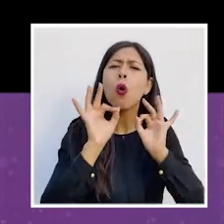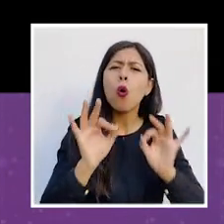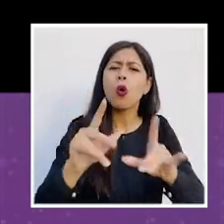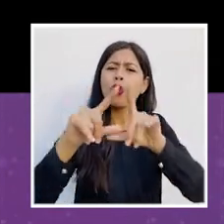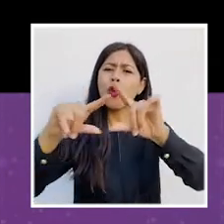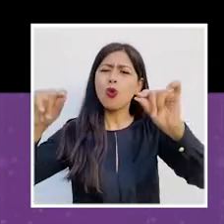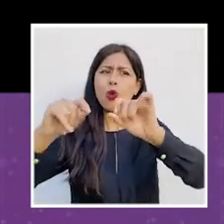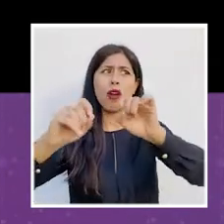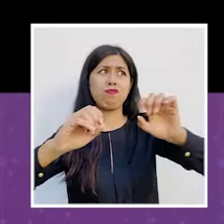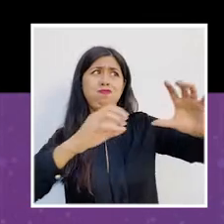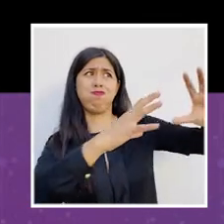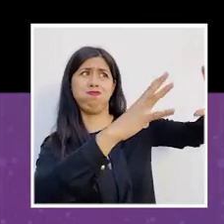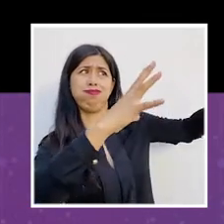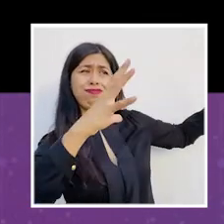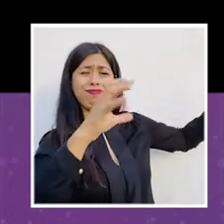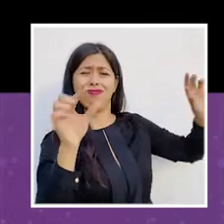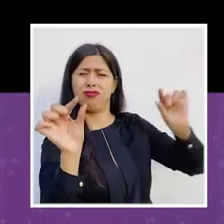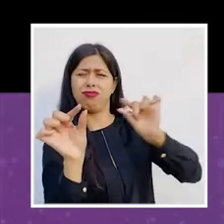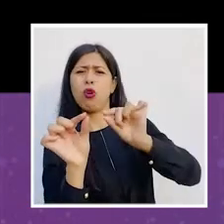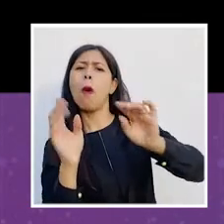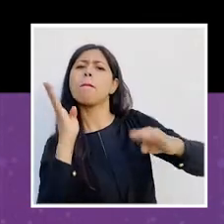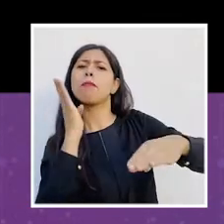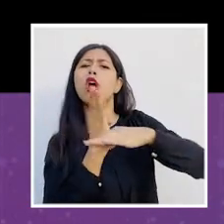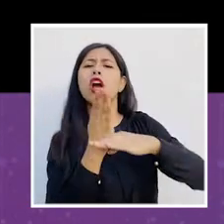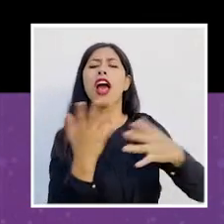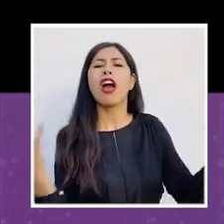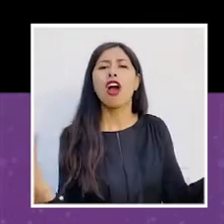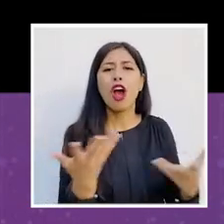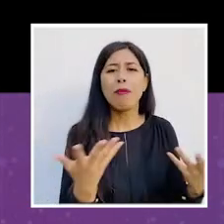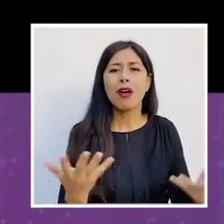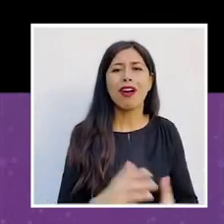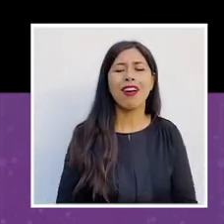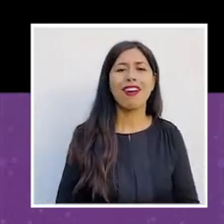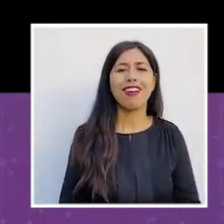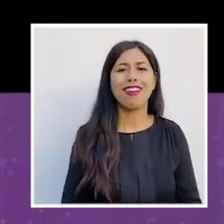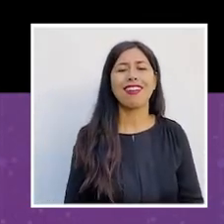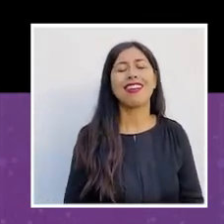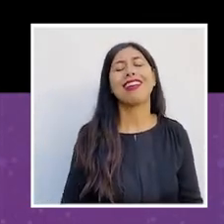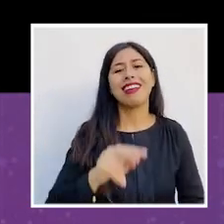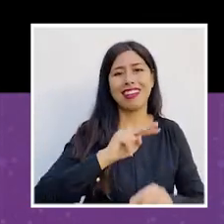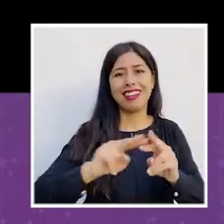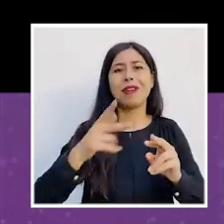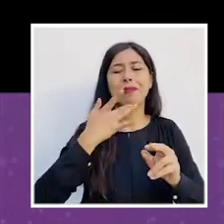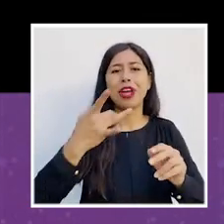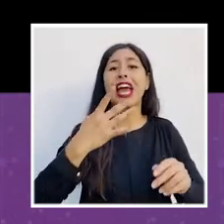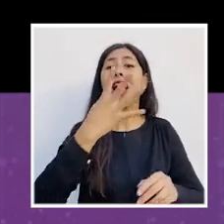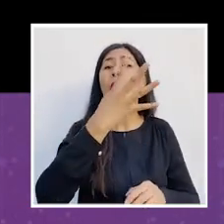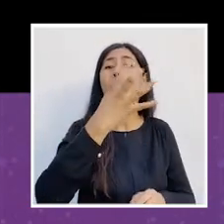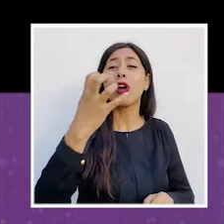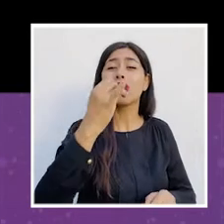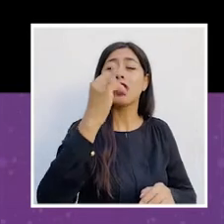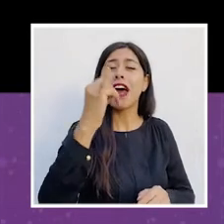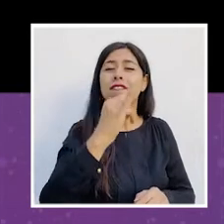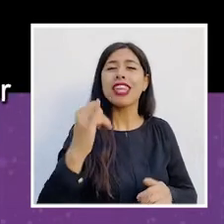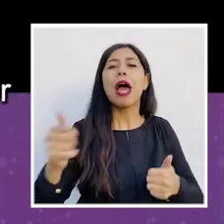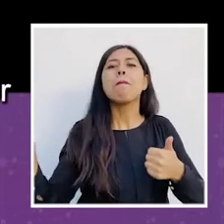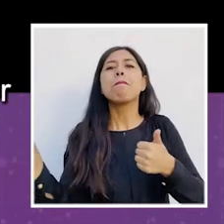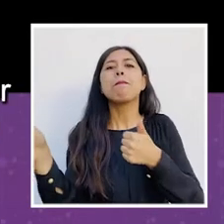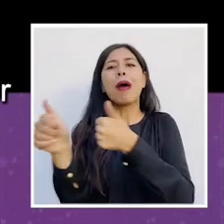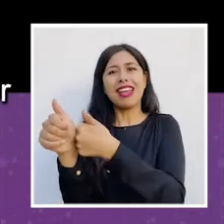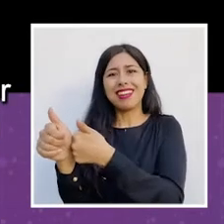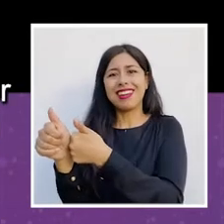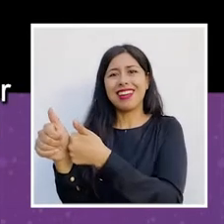justo a este gigante que es el sol? Lo hace porque está 400 veces más cerca.